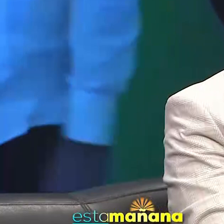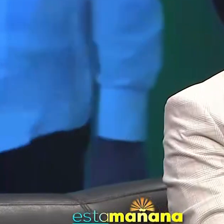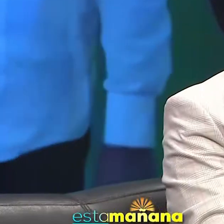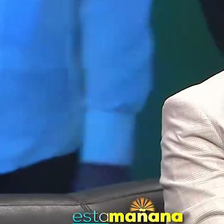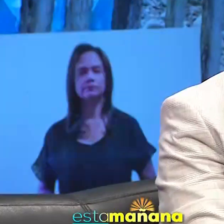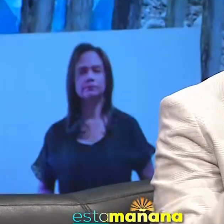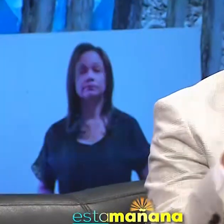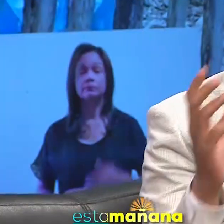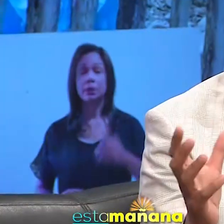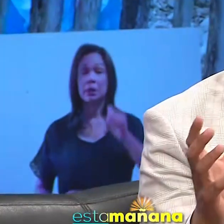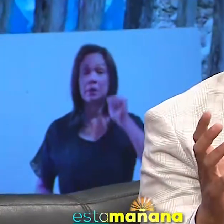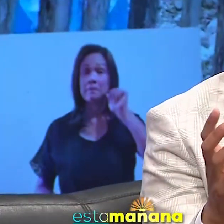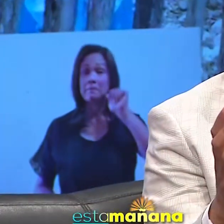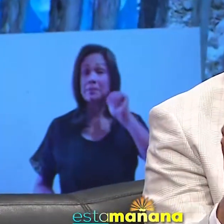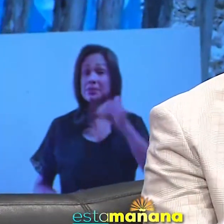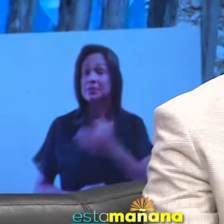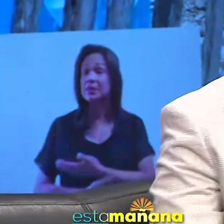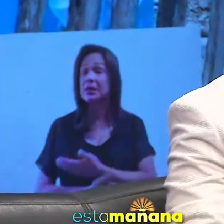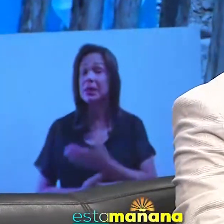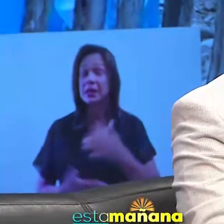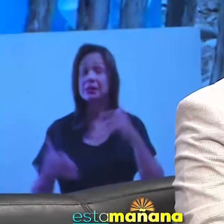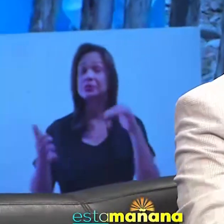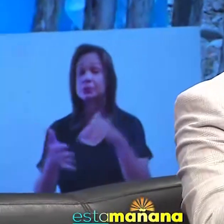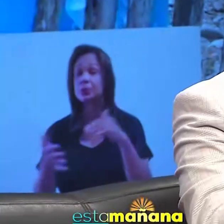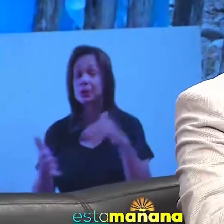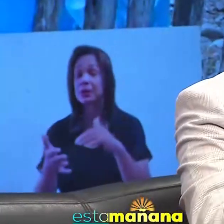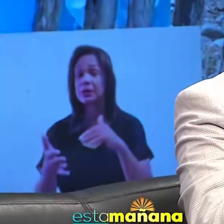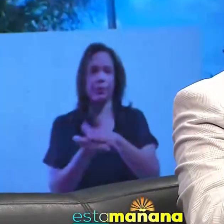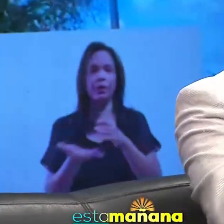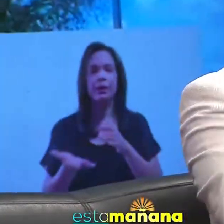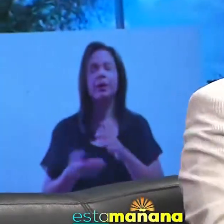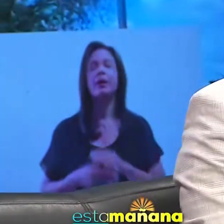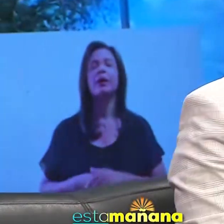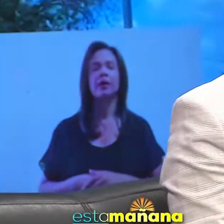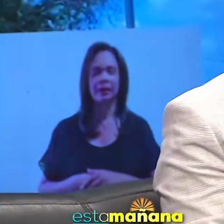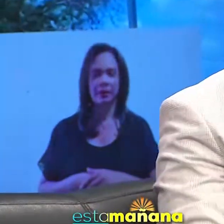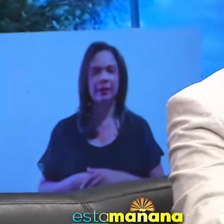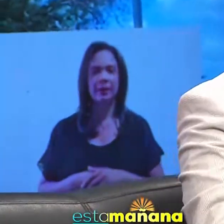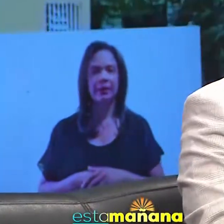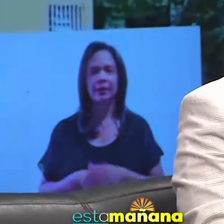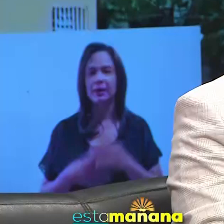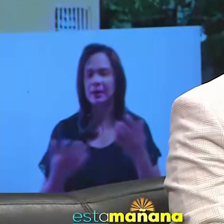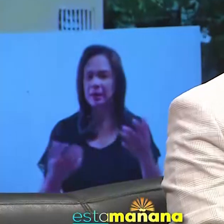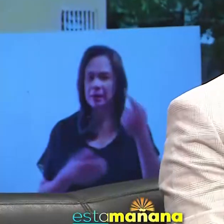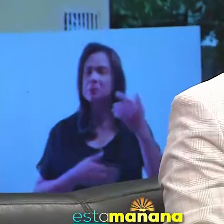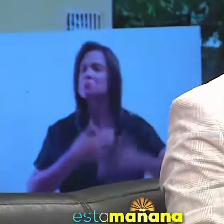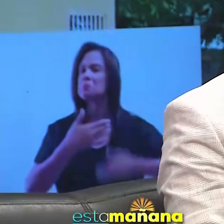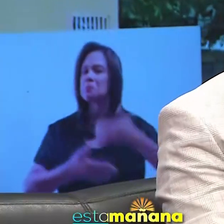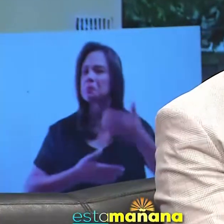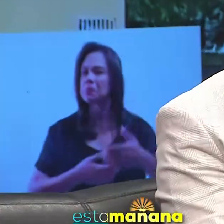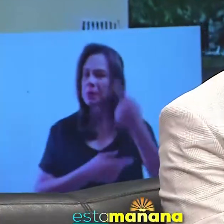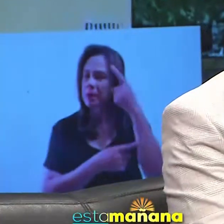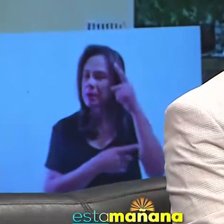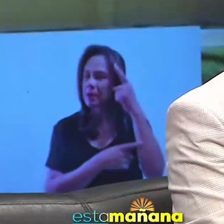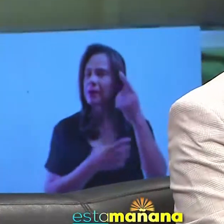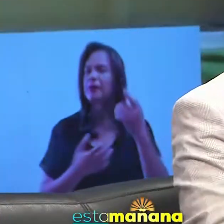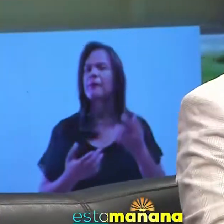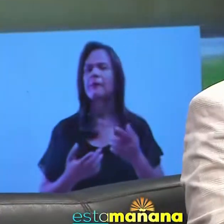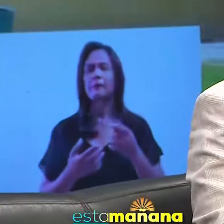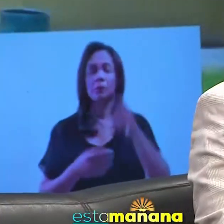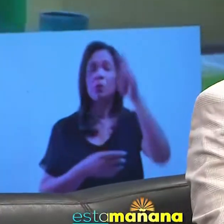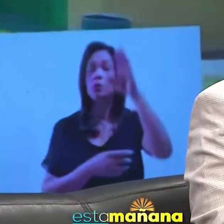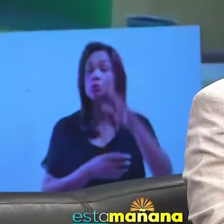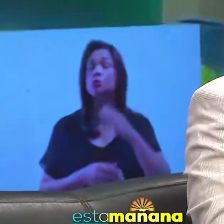tiene que contestar el examen como si tú fueras ya un maestro de aula, porque se supone que usted es licenciado